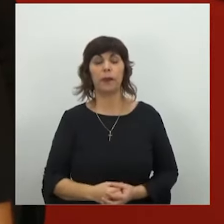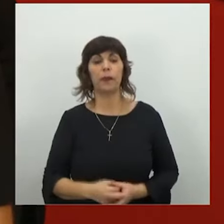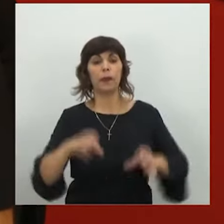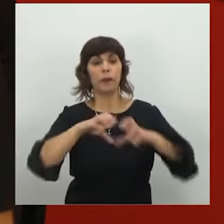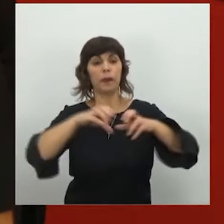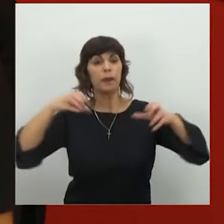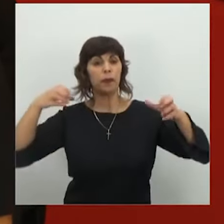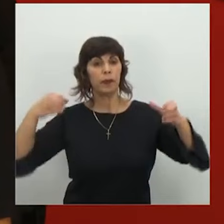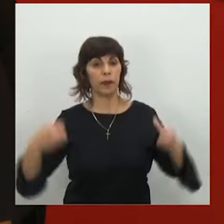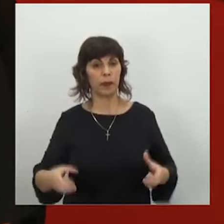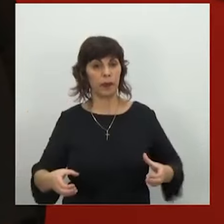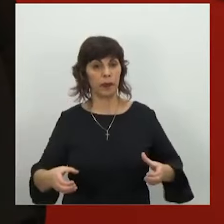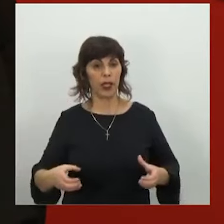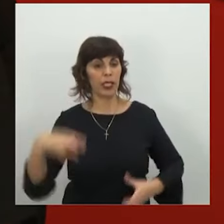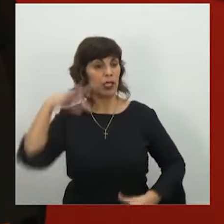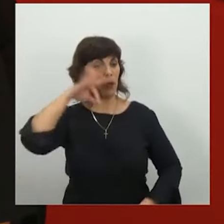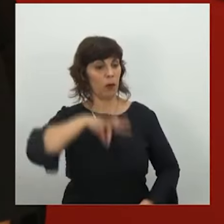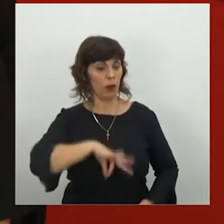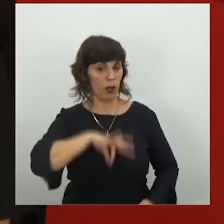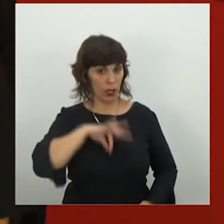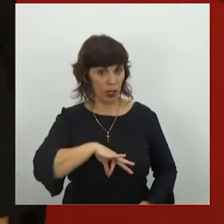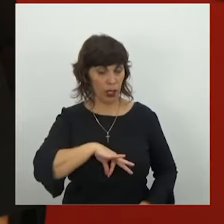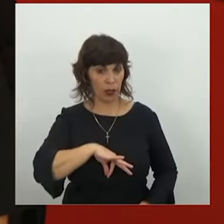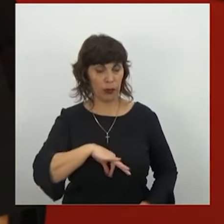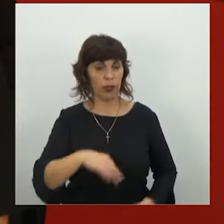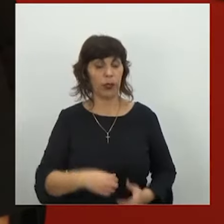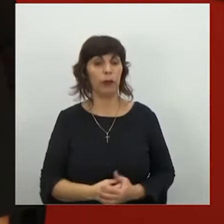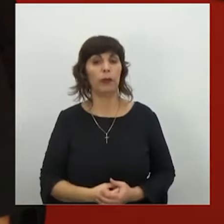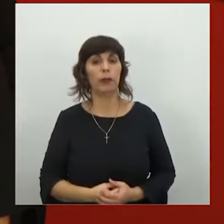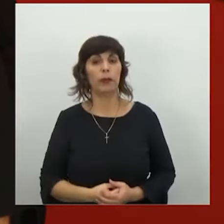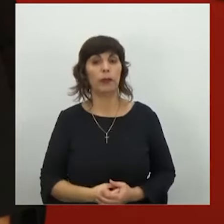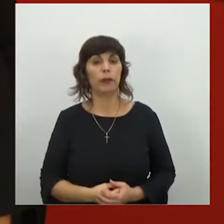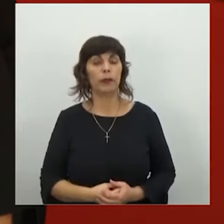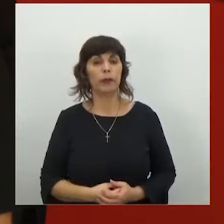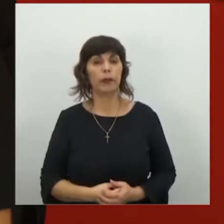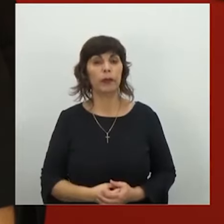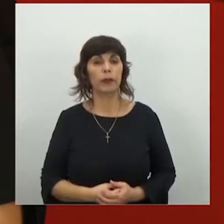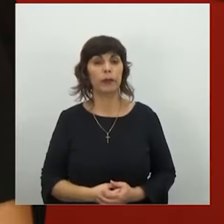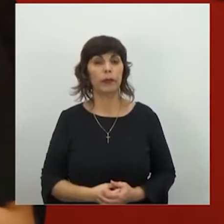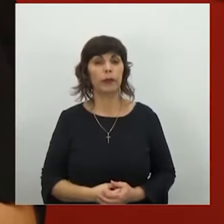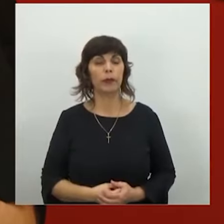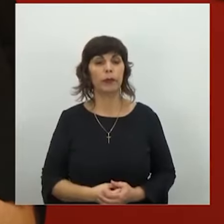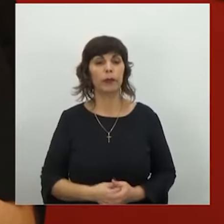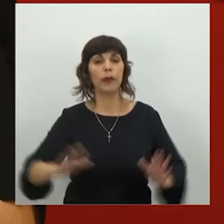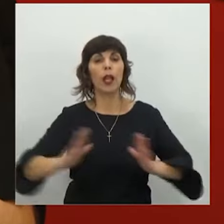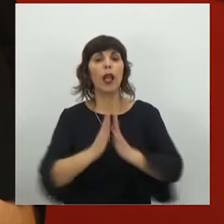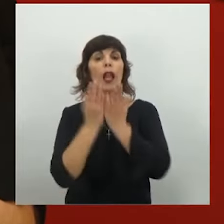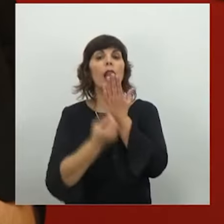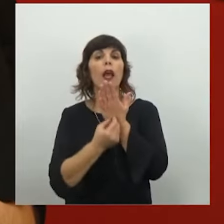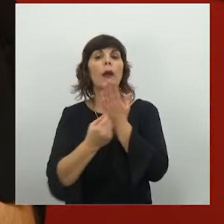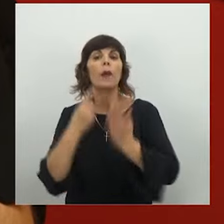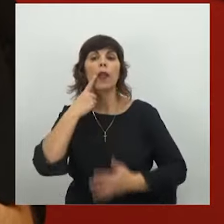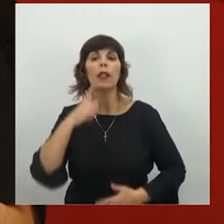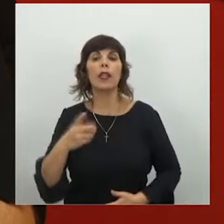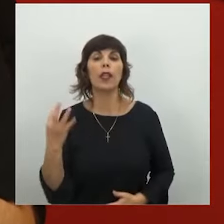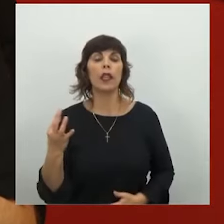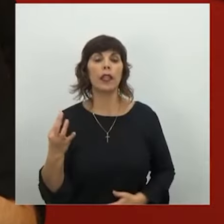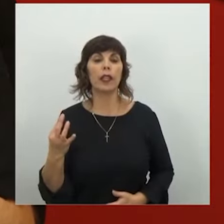de ese templo cual profetiza Ezequiel, dice la Biblia que por